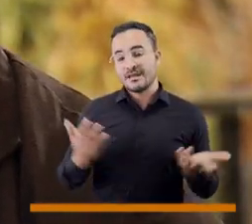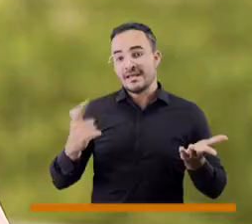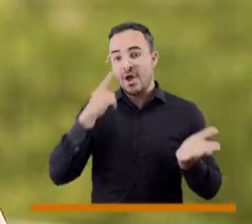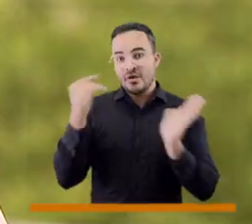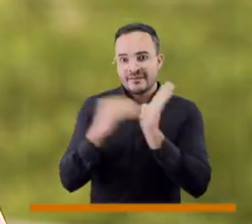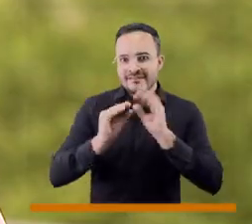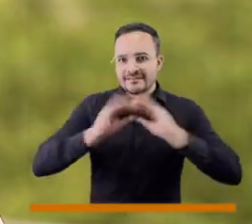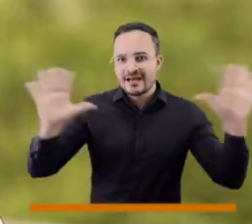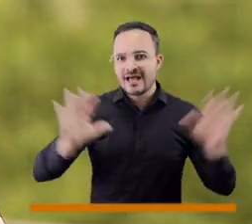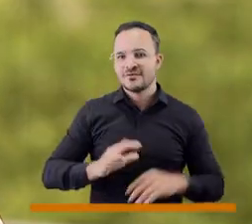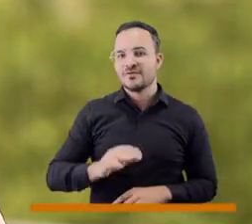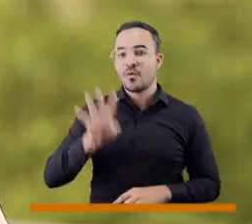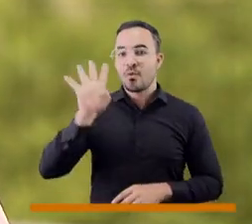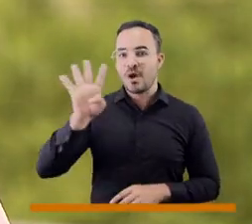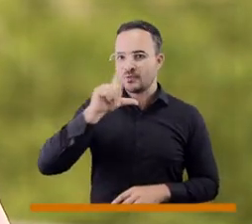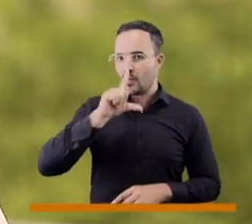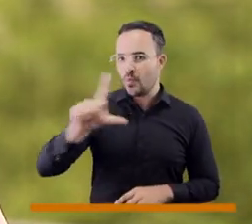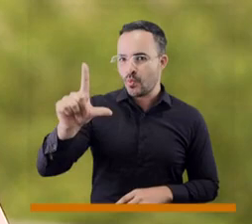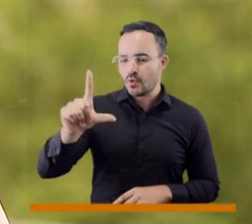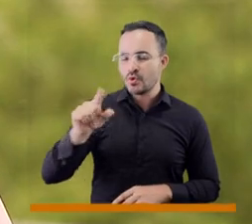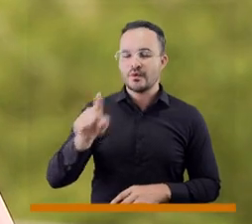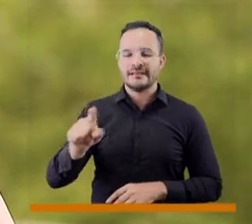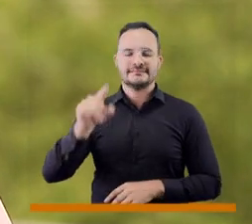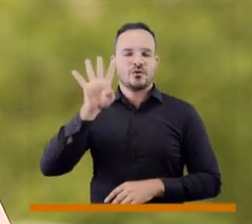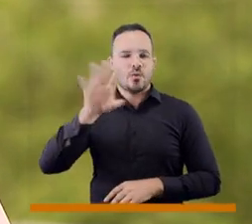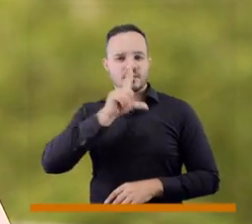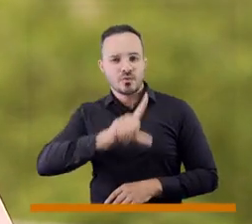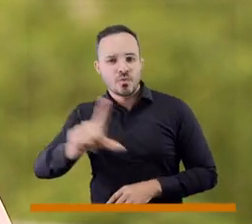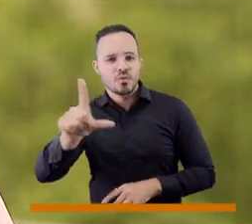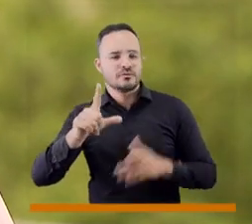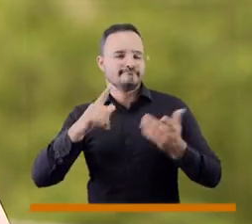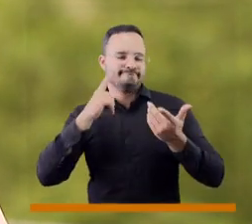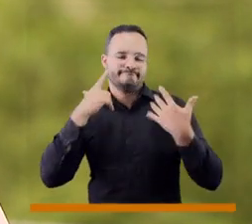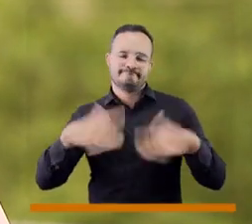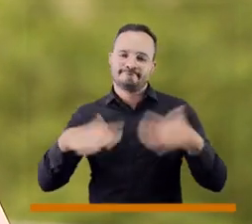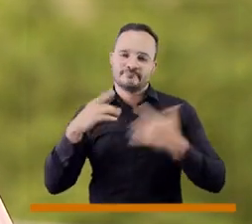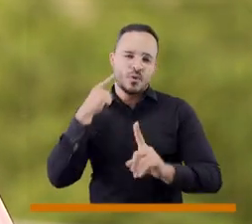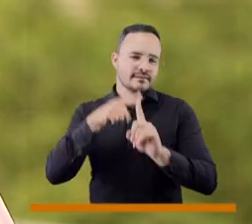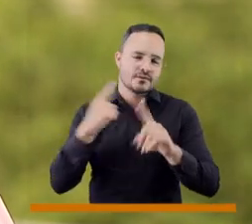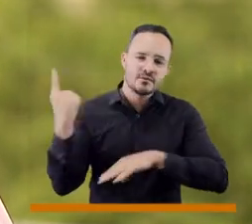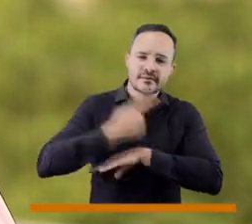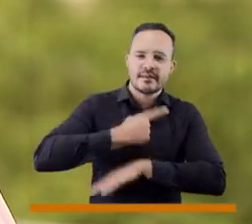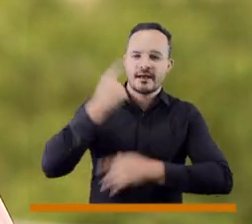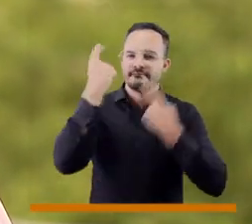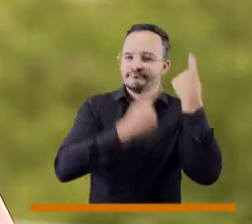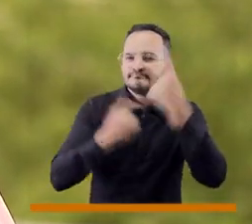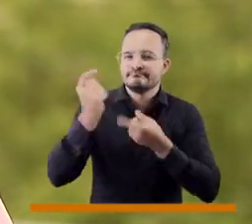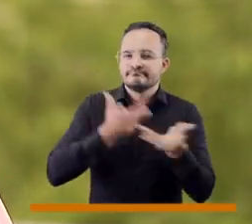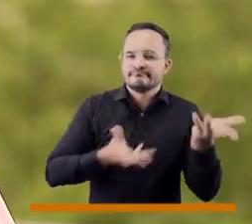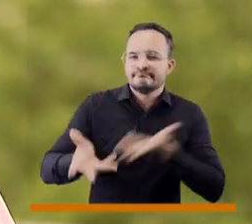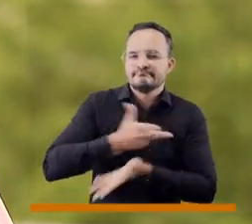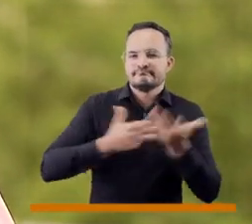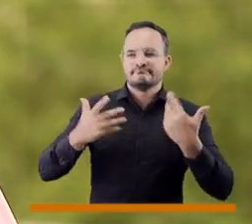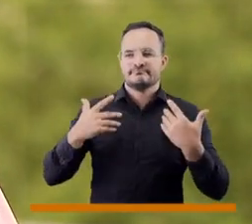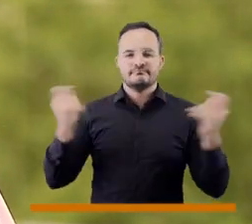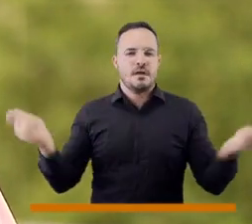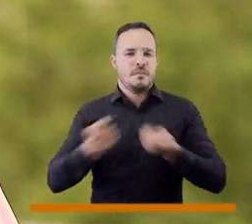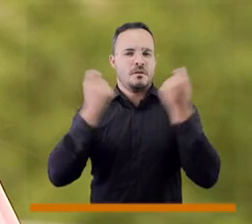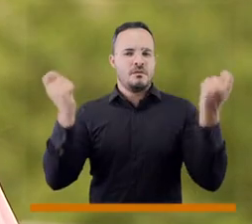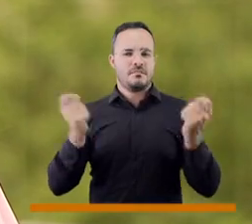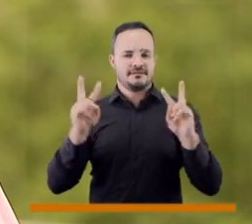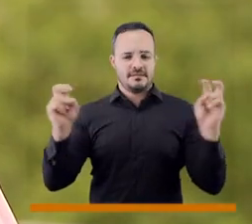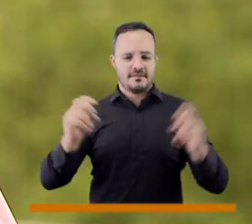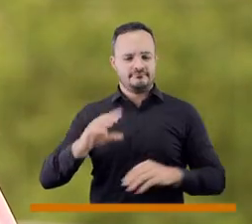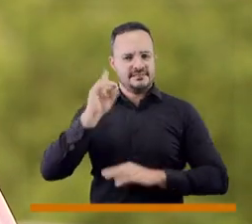Sí. Hablamos del día del 4 de julio. Que estará dedicado a orar, reflexionar y